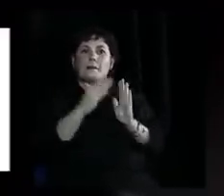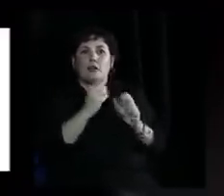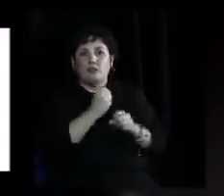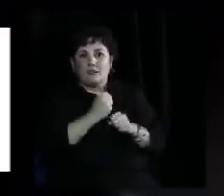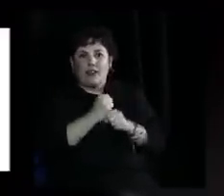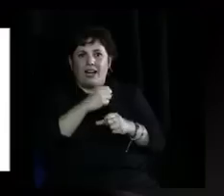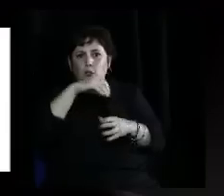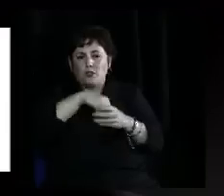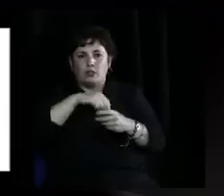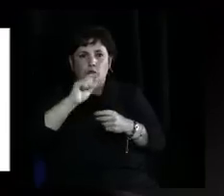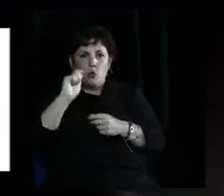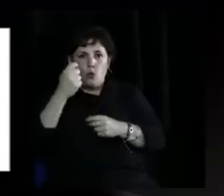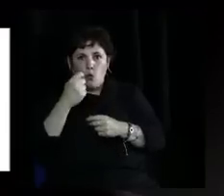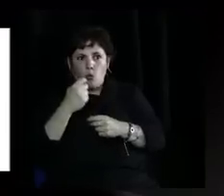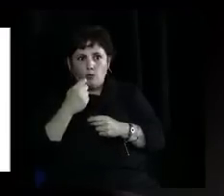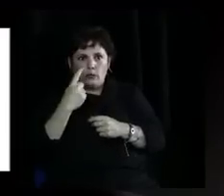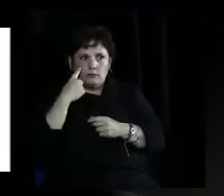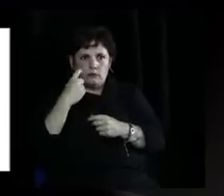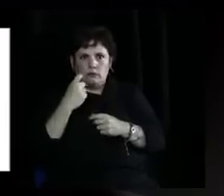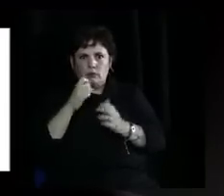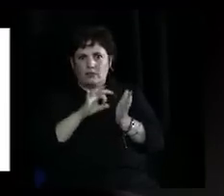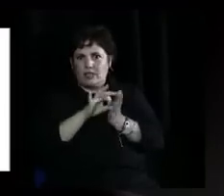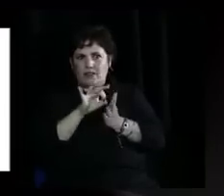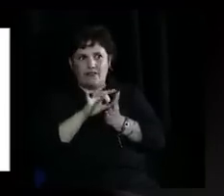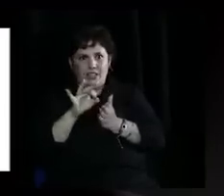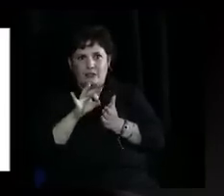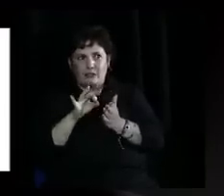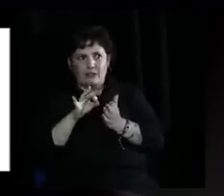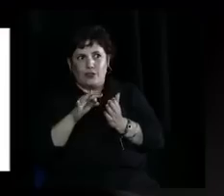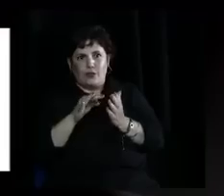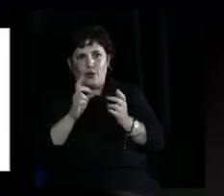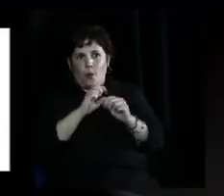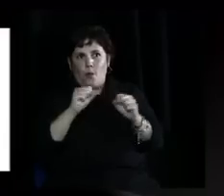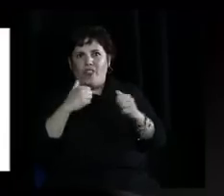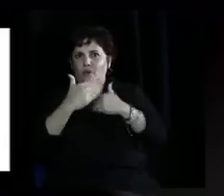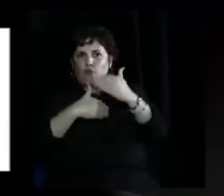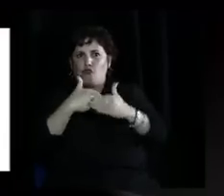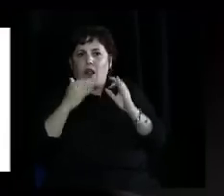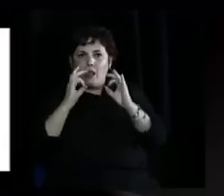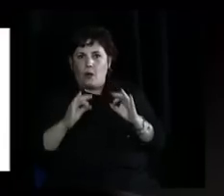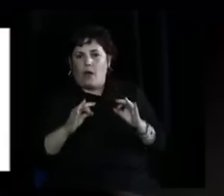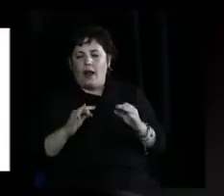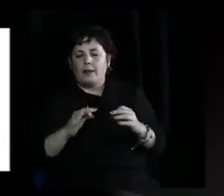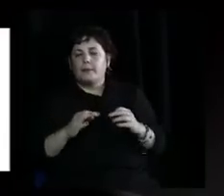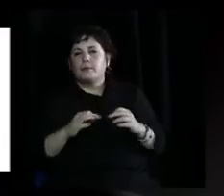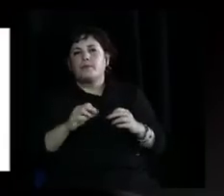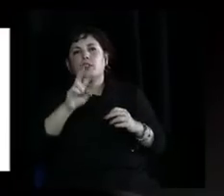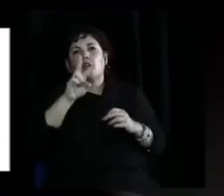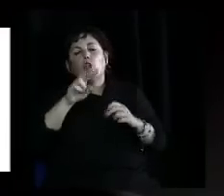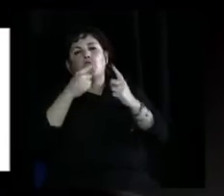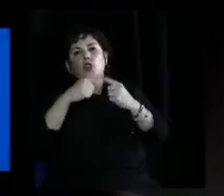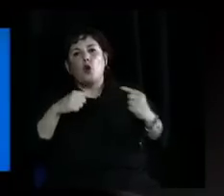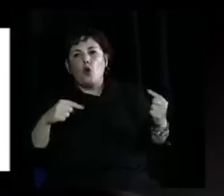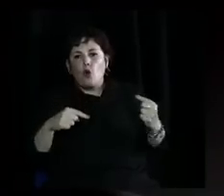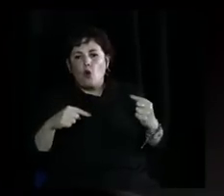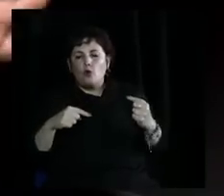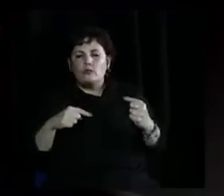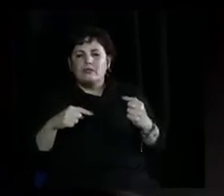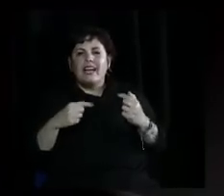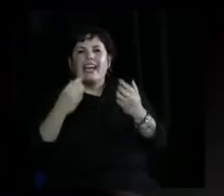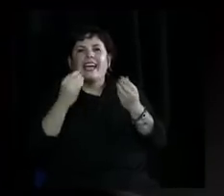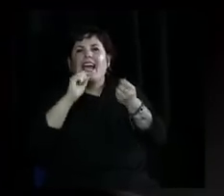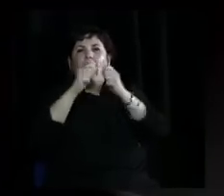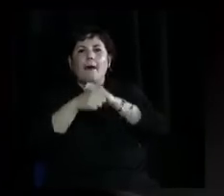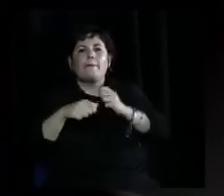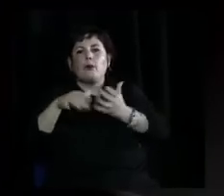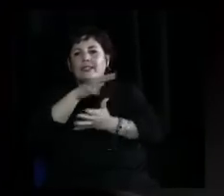UTE y que eso se va a resentir en el servicio. Esto no son inventos. Acá hay dos cosas que cambió la